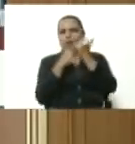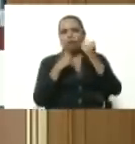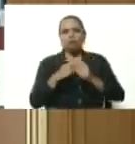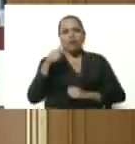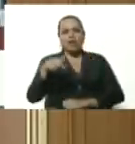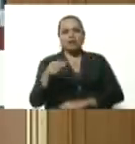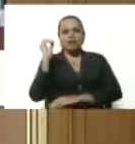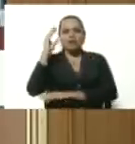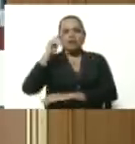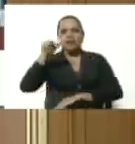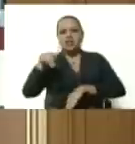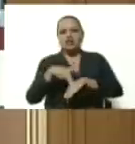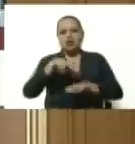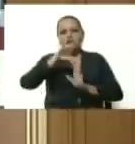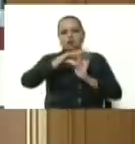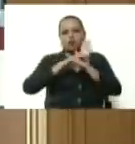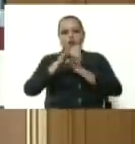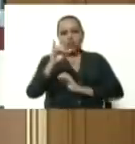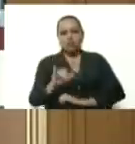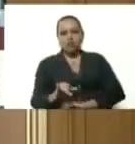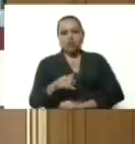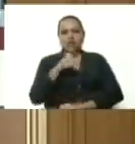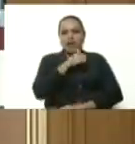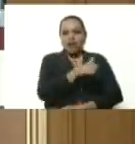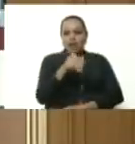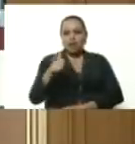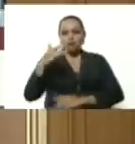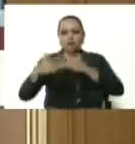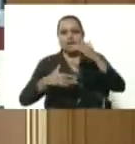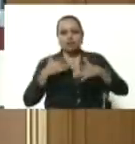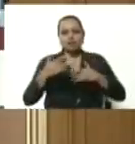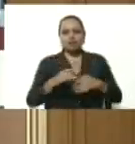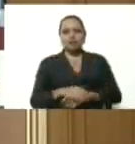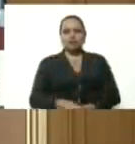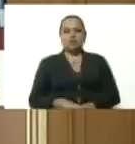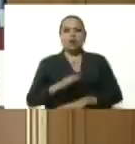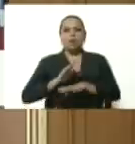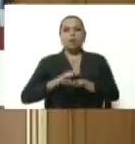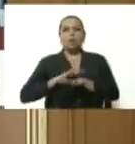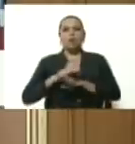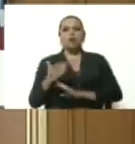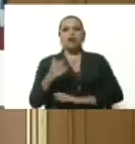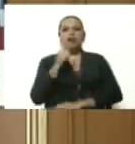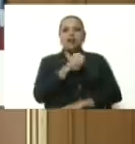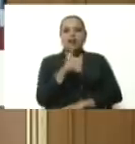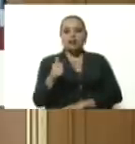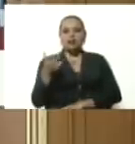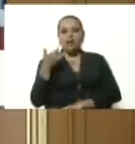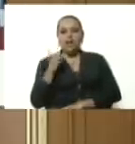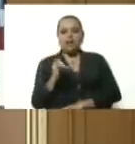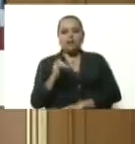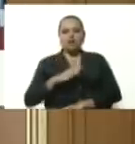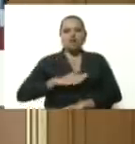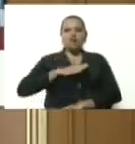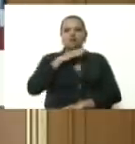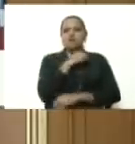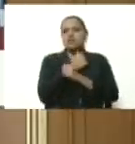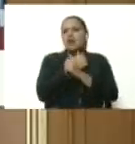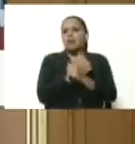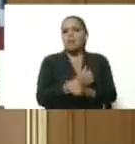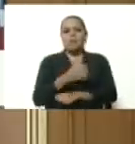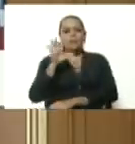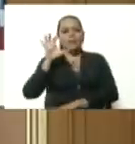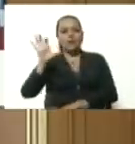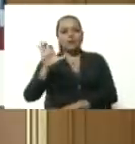esta Asamblea Nacional Constituyente en cada una de sus actuaciones, porque cada actuación de esas está llena de amor